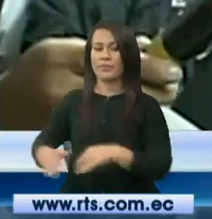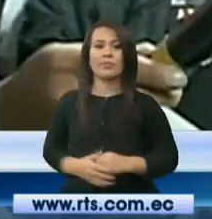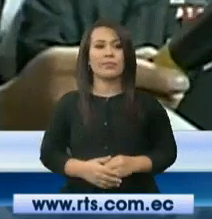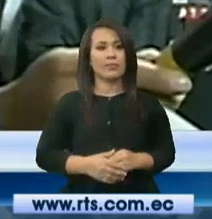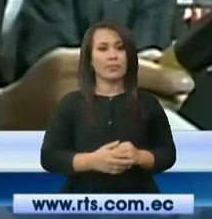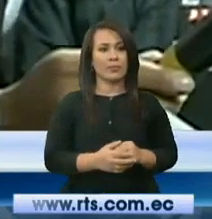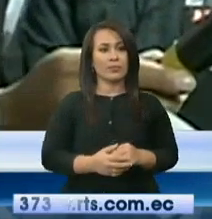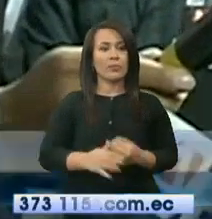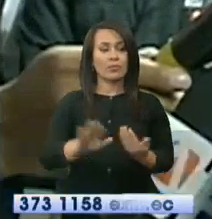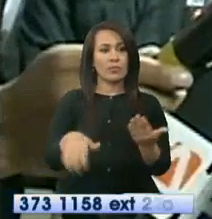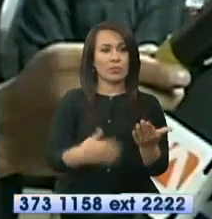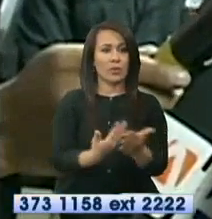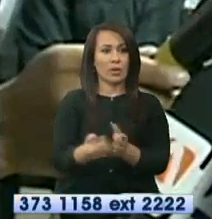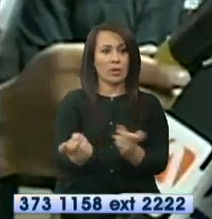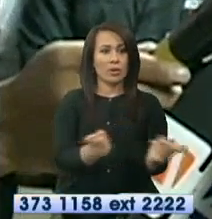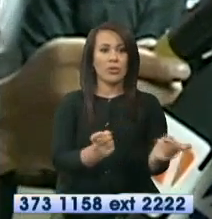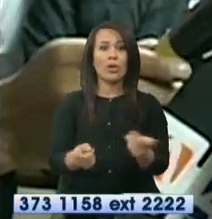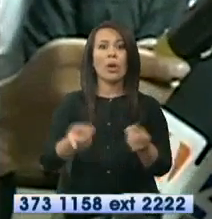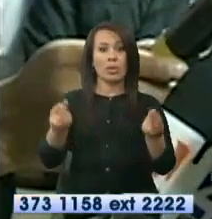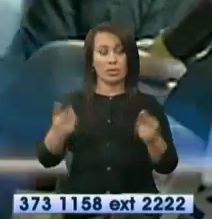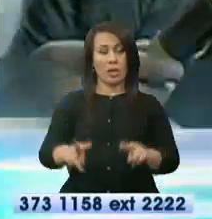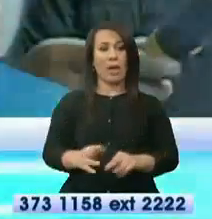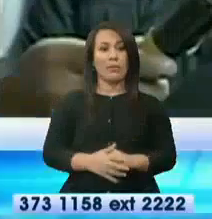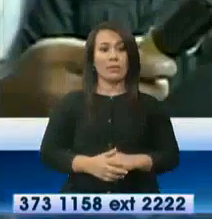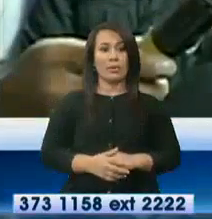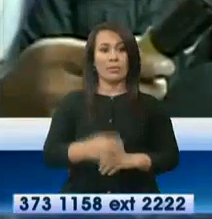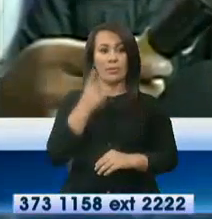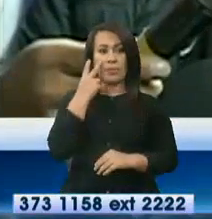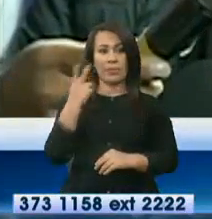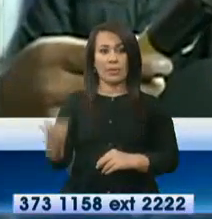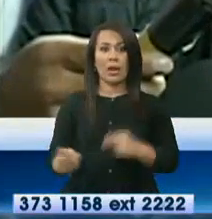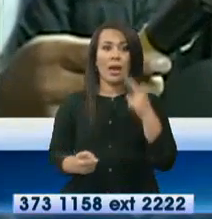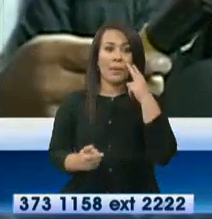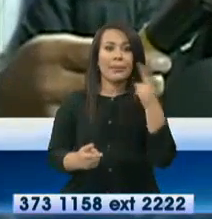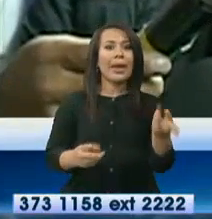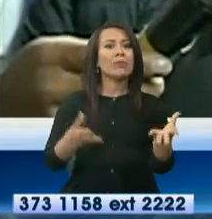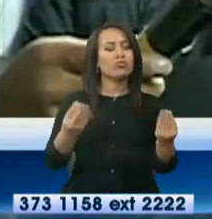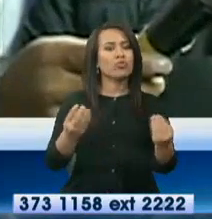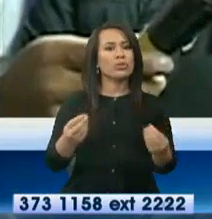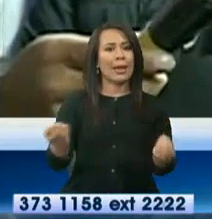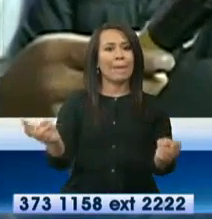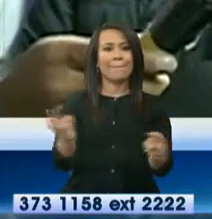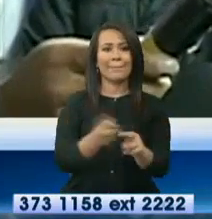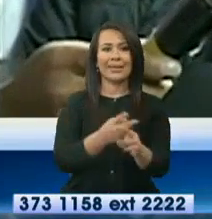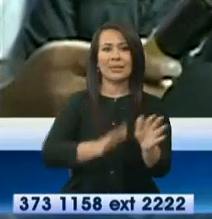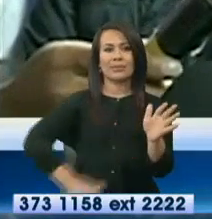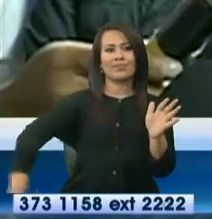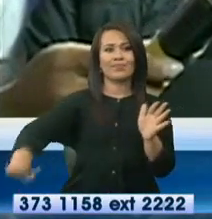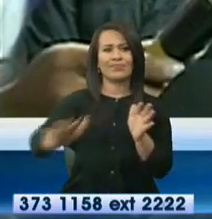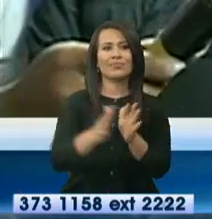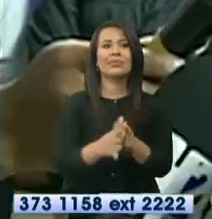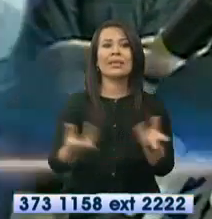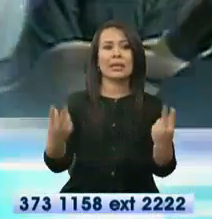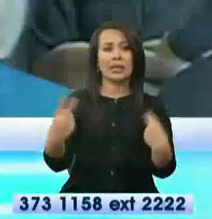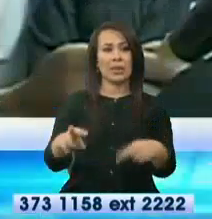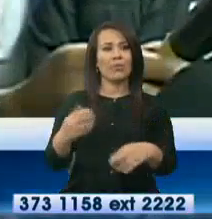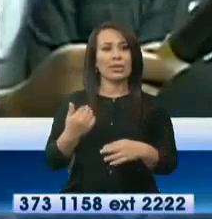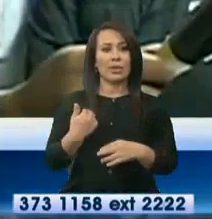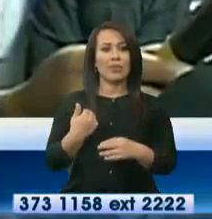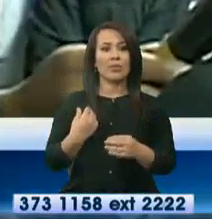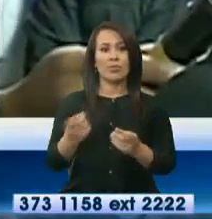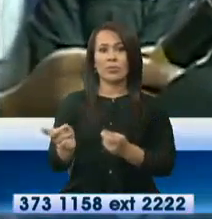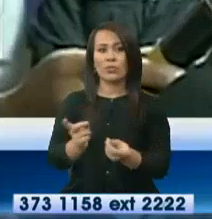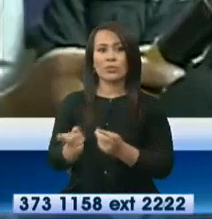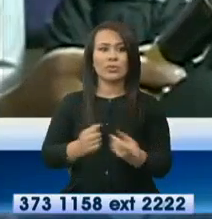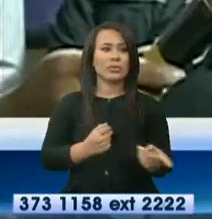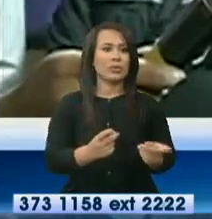o nuestras acciones de prevención. Se ha dispuesto que en los próximos días se reactiven los simulacros, tanto con